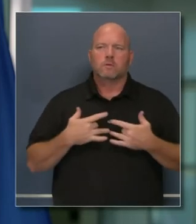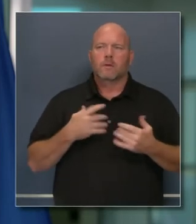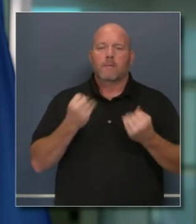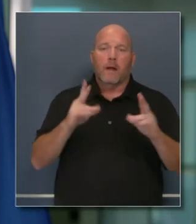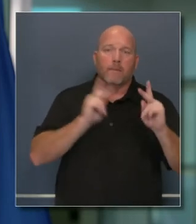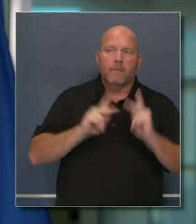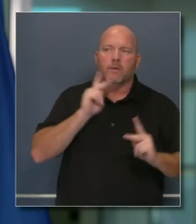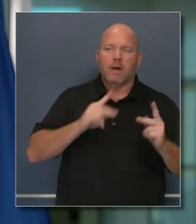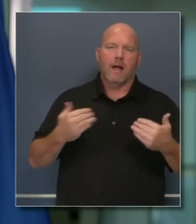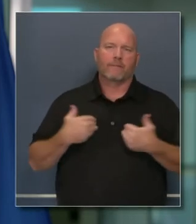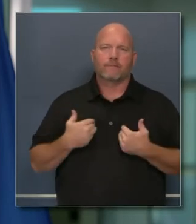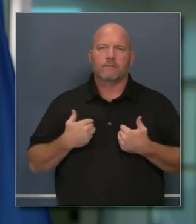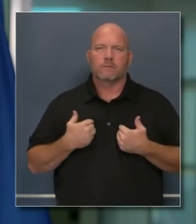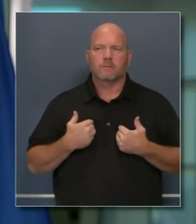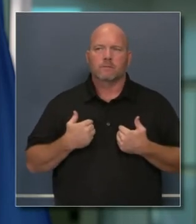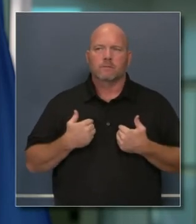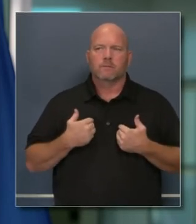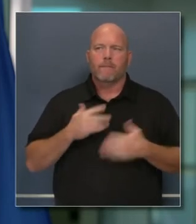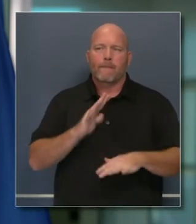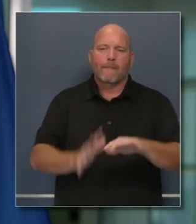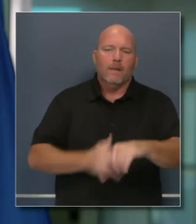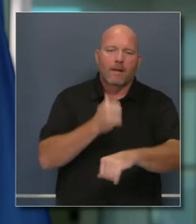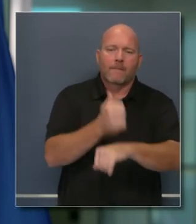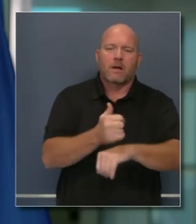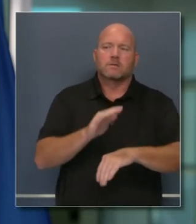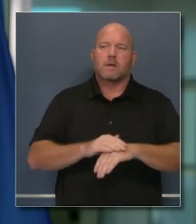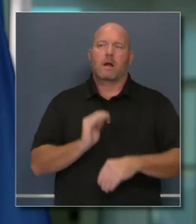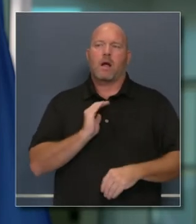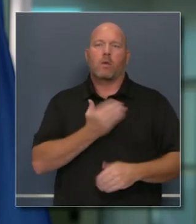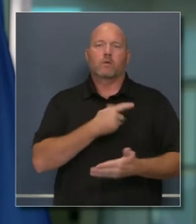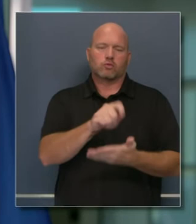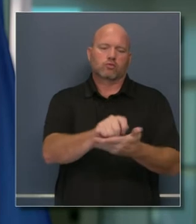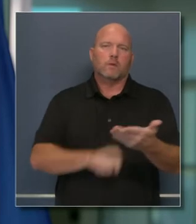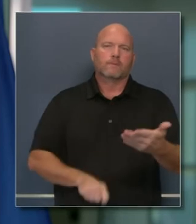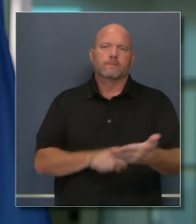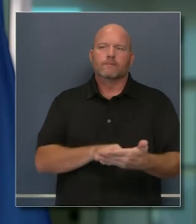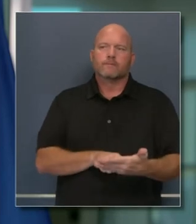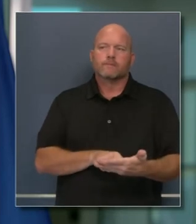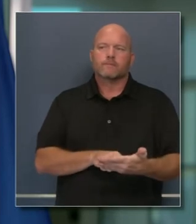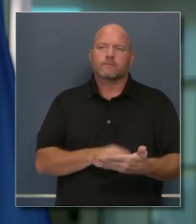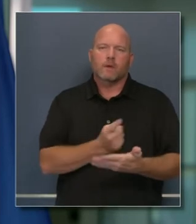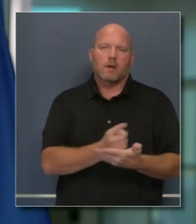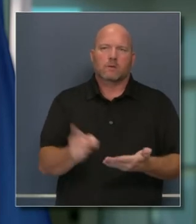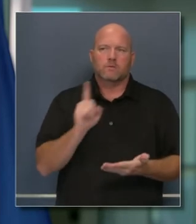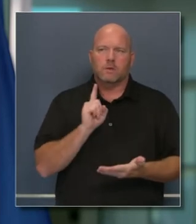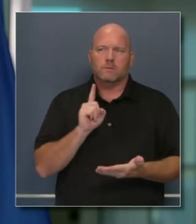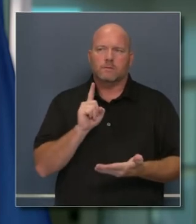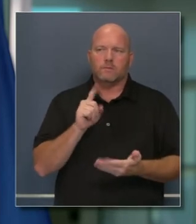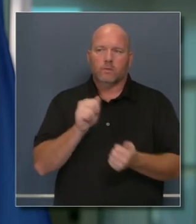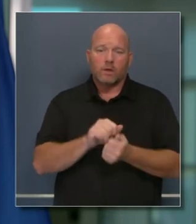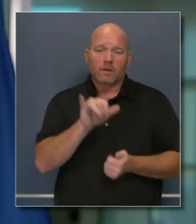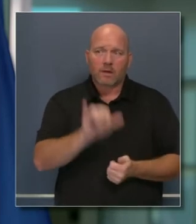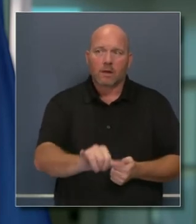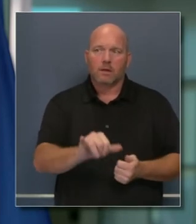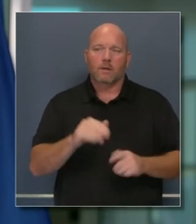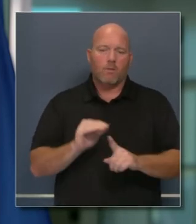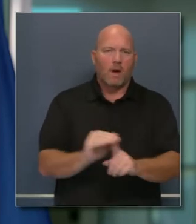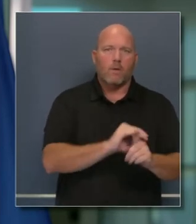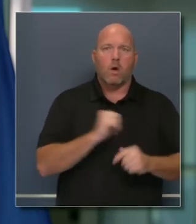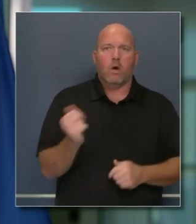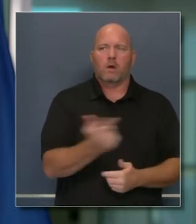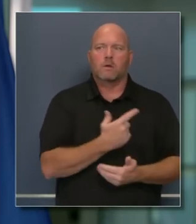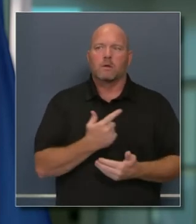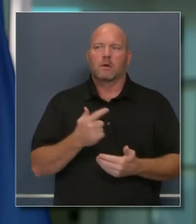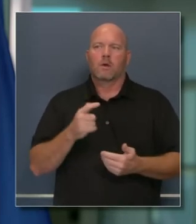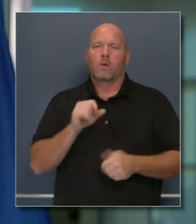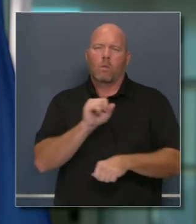de muchos en base a las pautas que emitimos la semana pasada en el borrador. Y